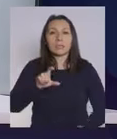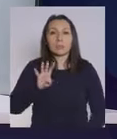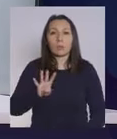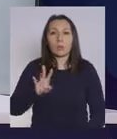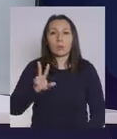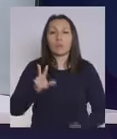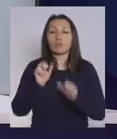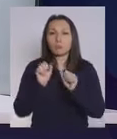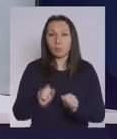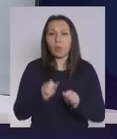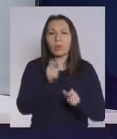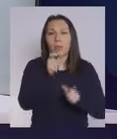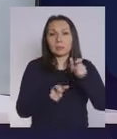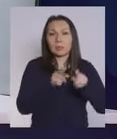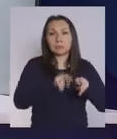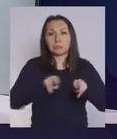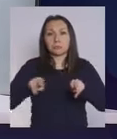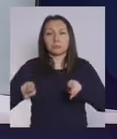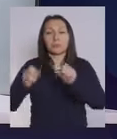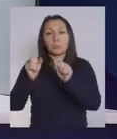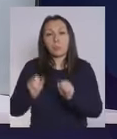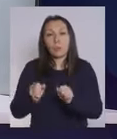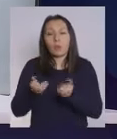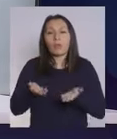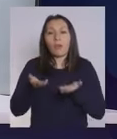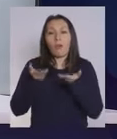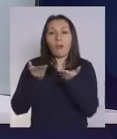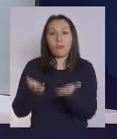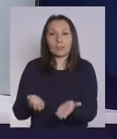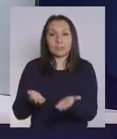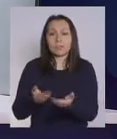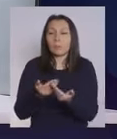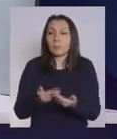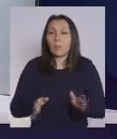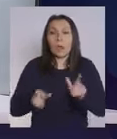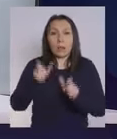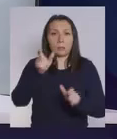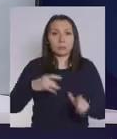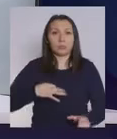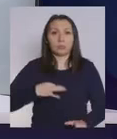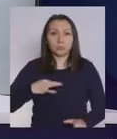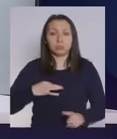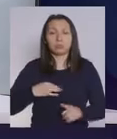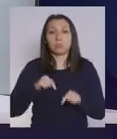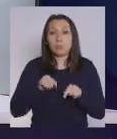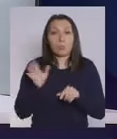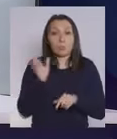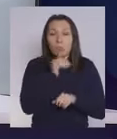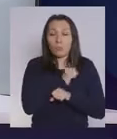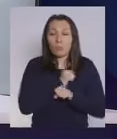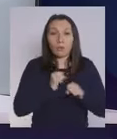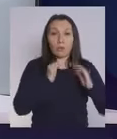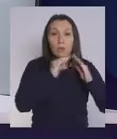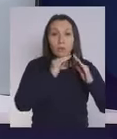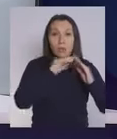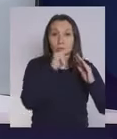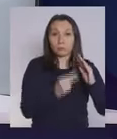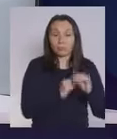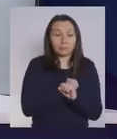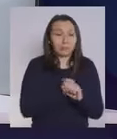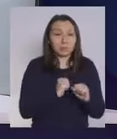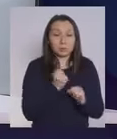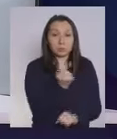10.748 cupos para poder ofrecerlos a cualquier ciudadano que hoy día no tenga las condiciones en su